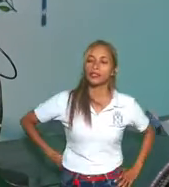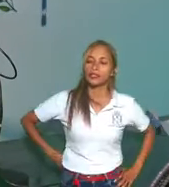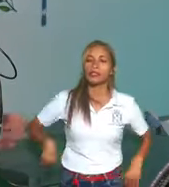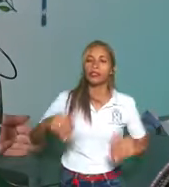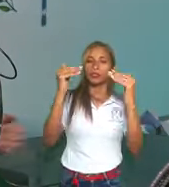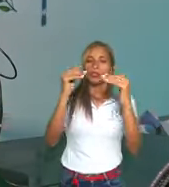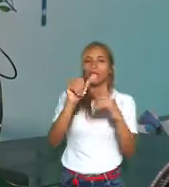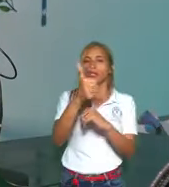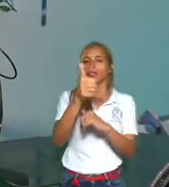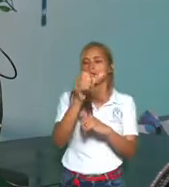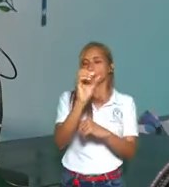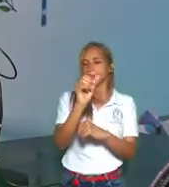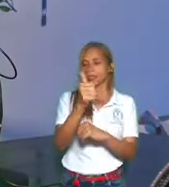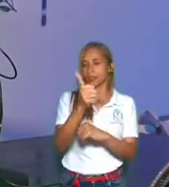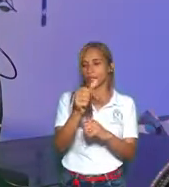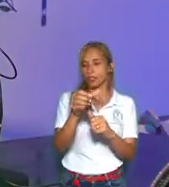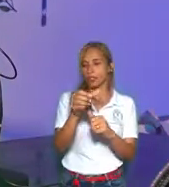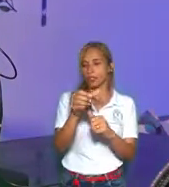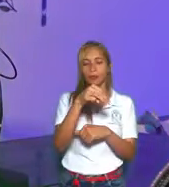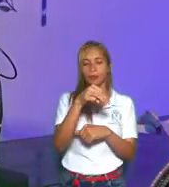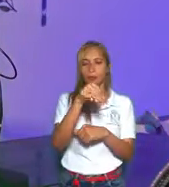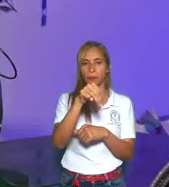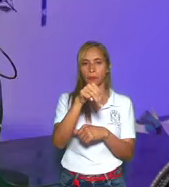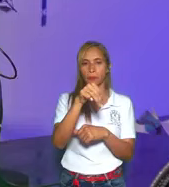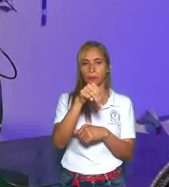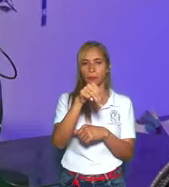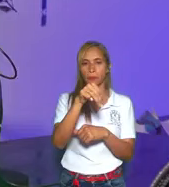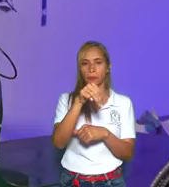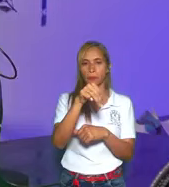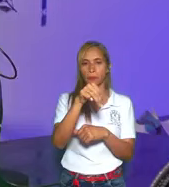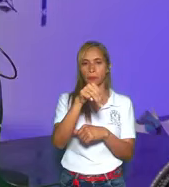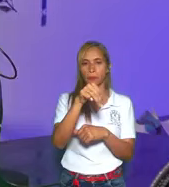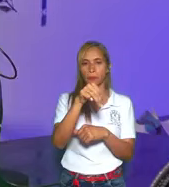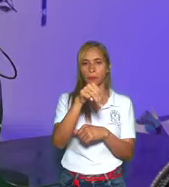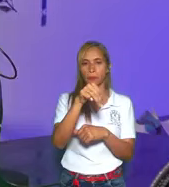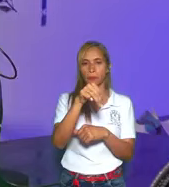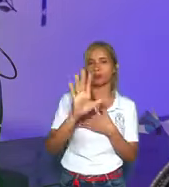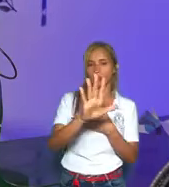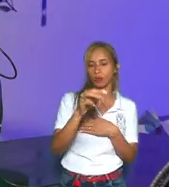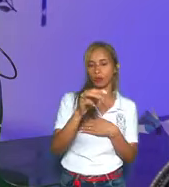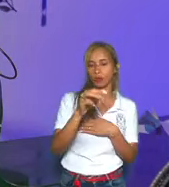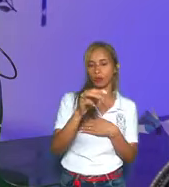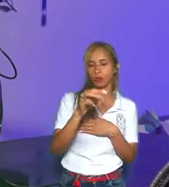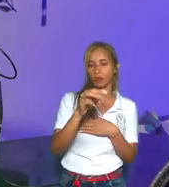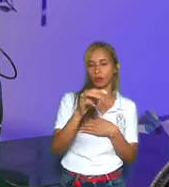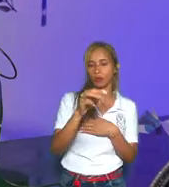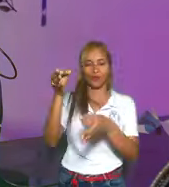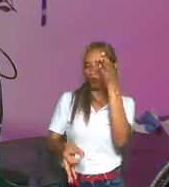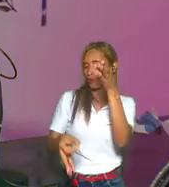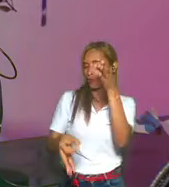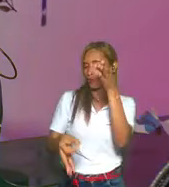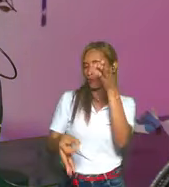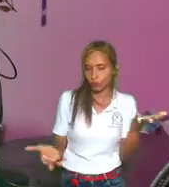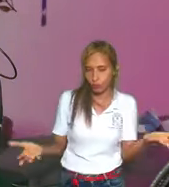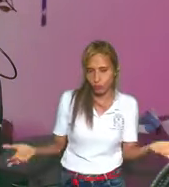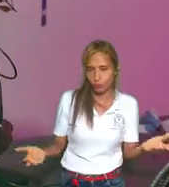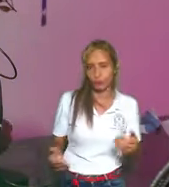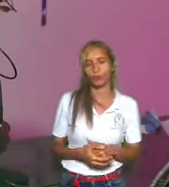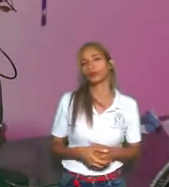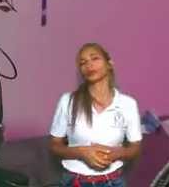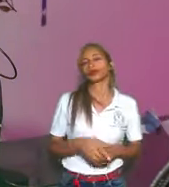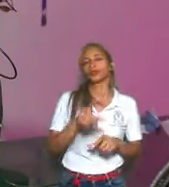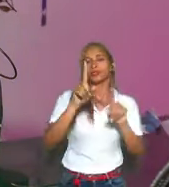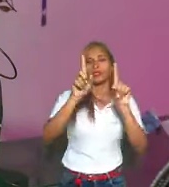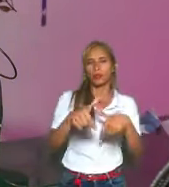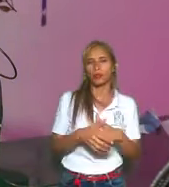usted realmente se está consumiendo 5 metros, pues no es justo para usted como usuario que le estemos cobrando 5 metros de más.